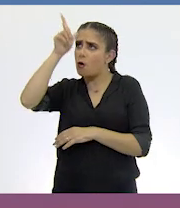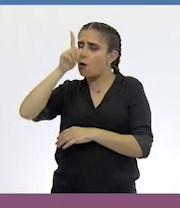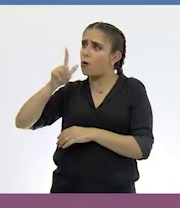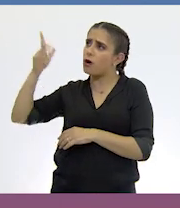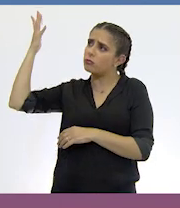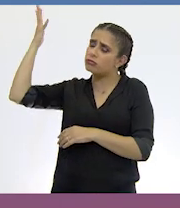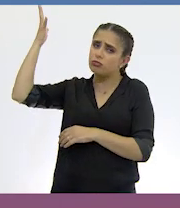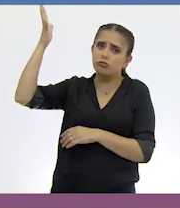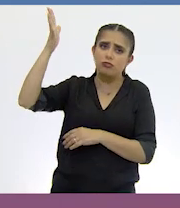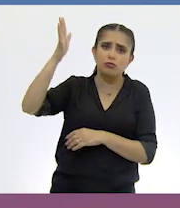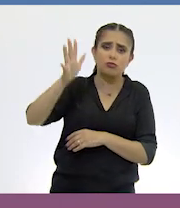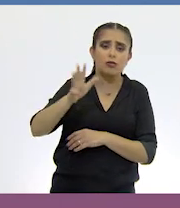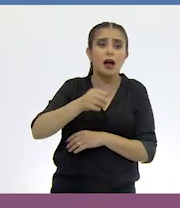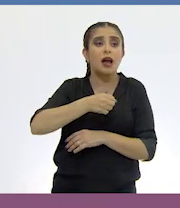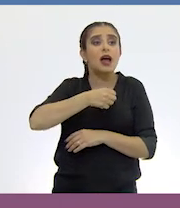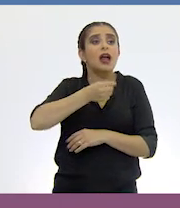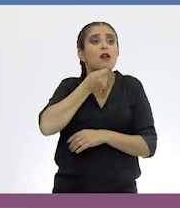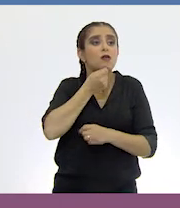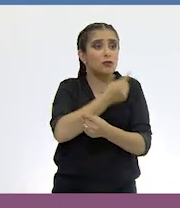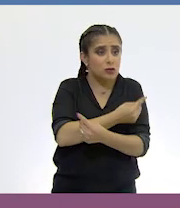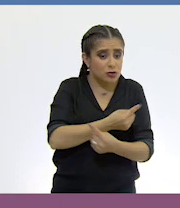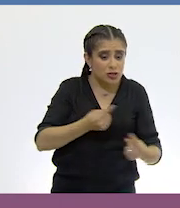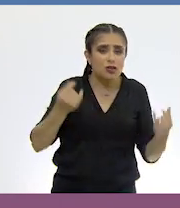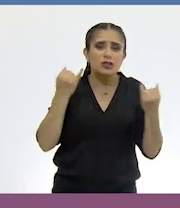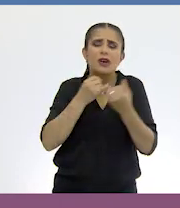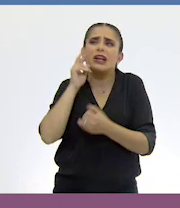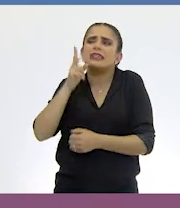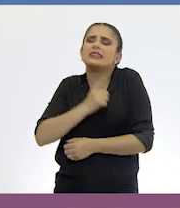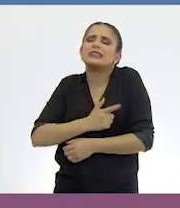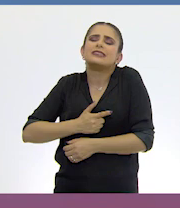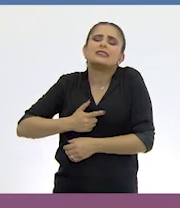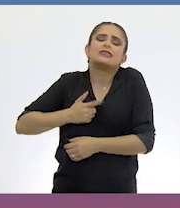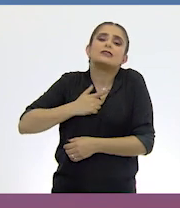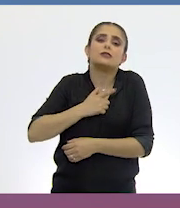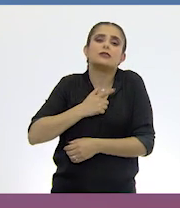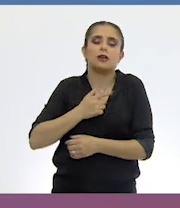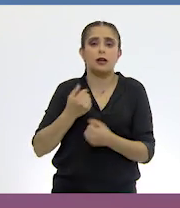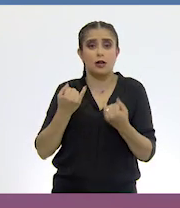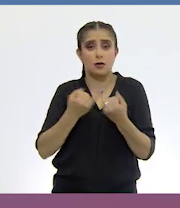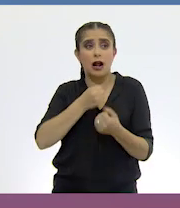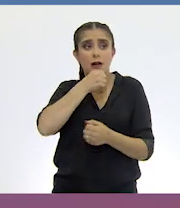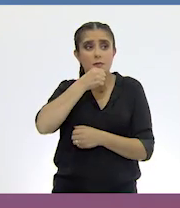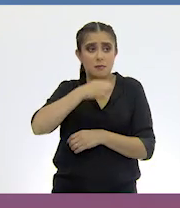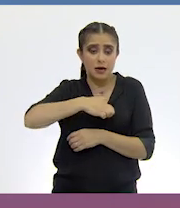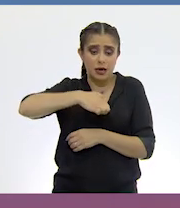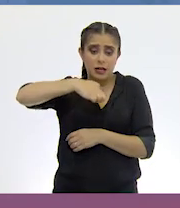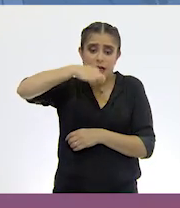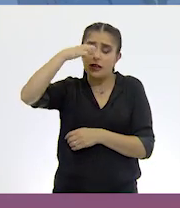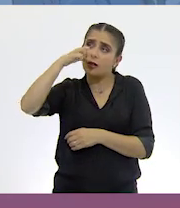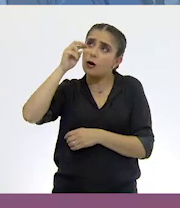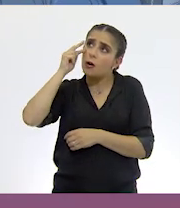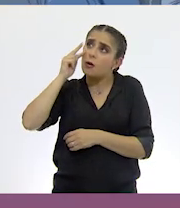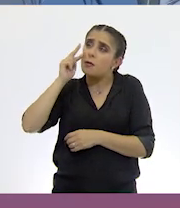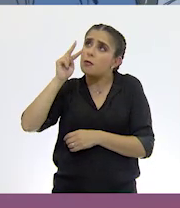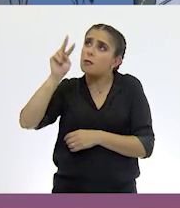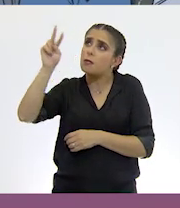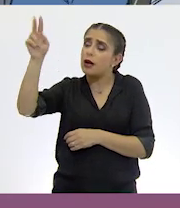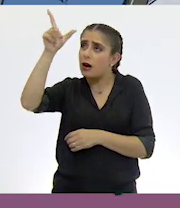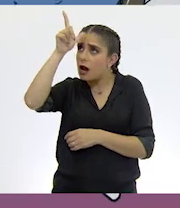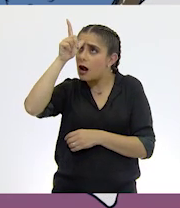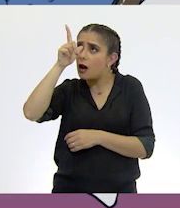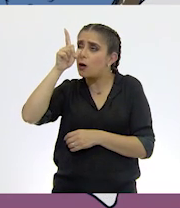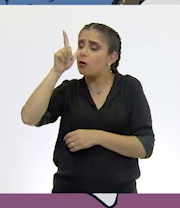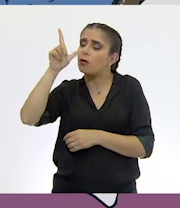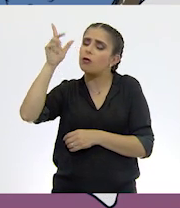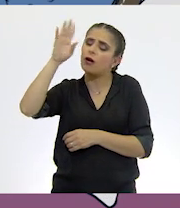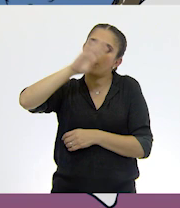los ojos de los ancianos ayudan a bien morir. Pon una hoja tierna de la luna debajo de tu